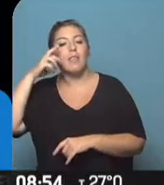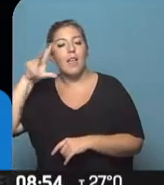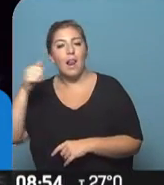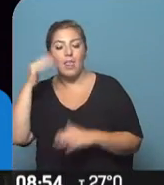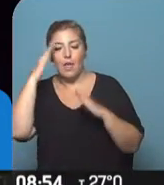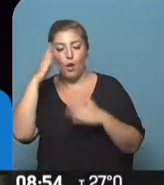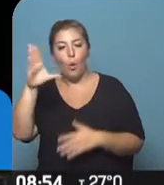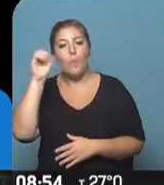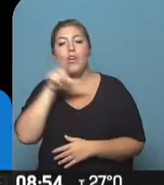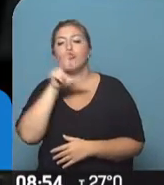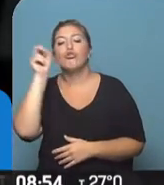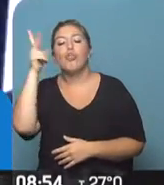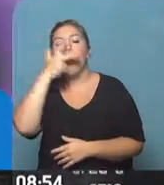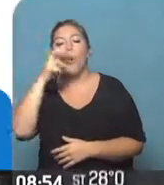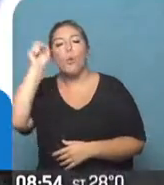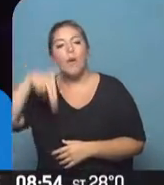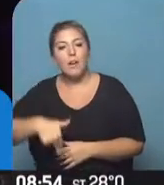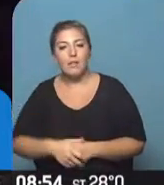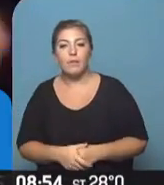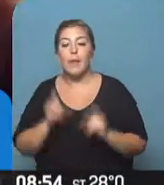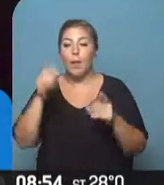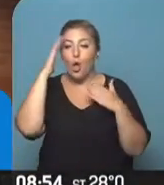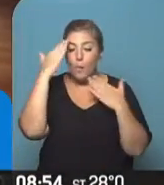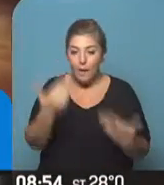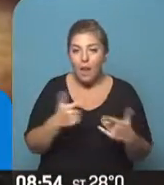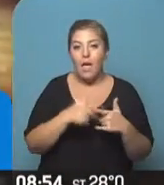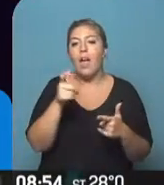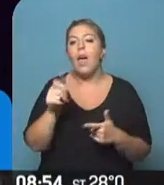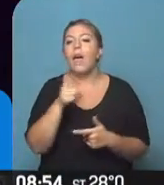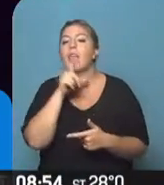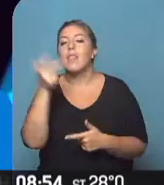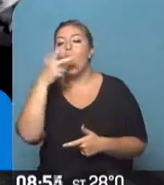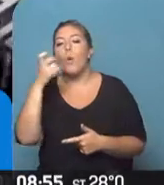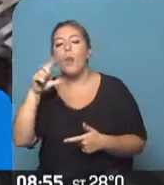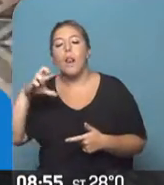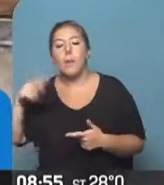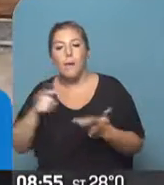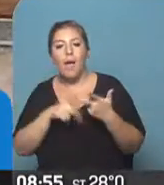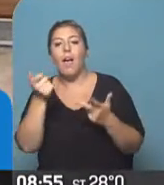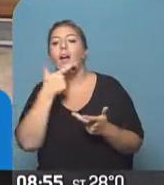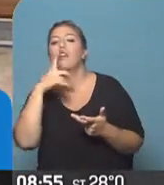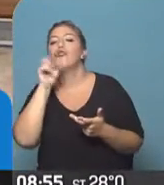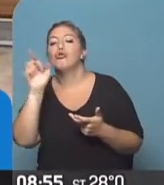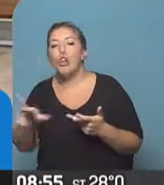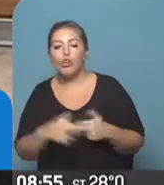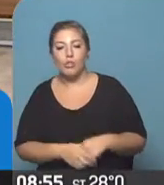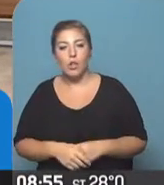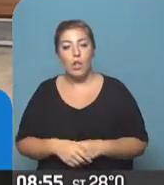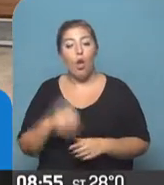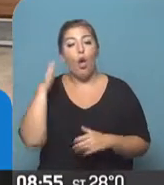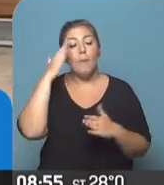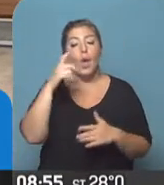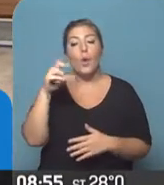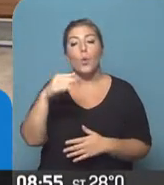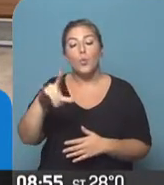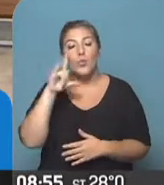Beethoven. Bueno que fueron los homenajes, ¿no? El Cuchi, Rescatar a Atahualpa, Astor Piazzolla. La verdad que el homenaje al Cuchi reunió a unos